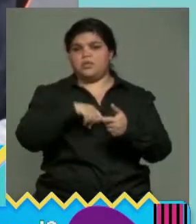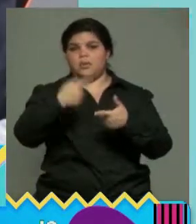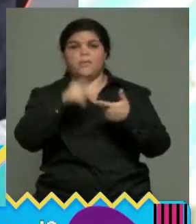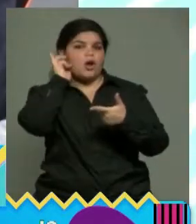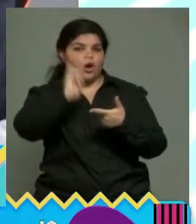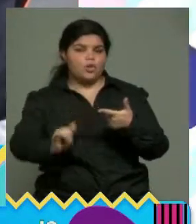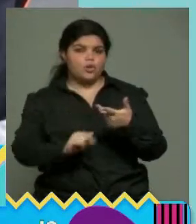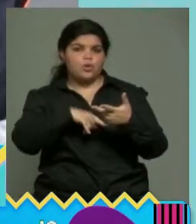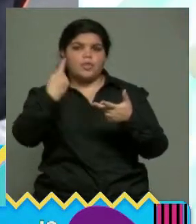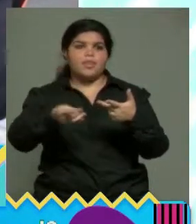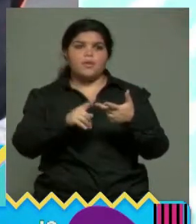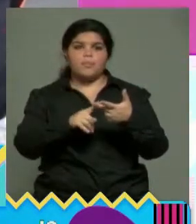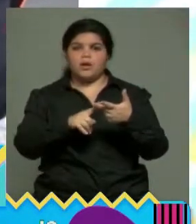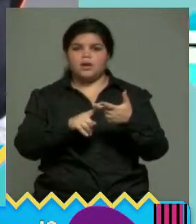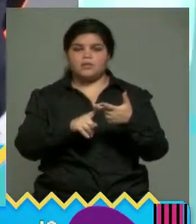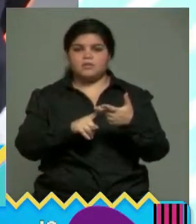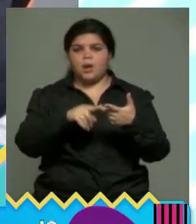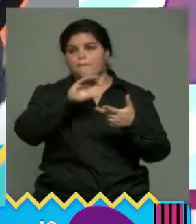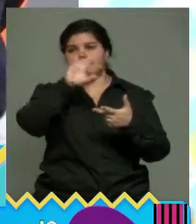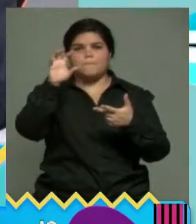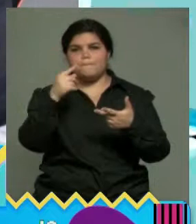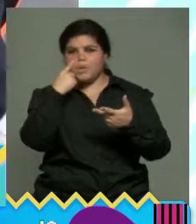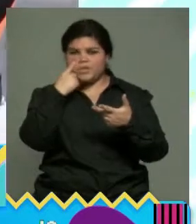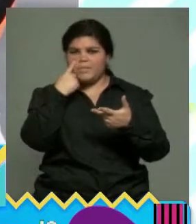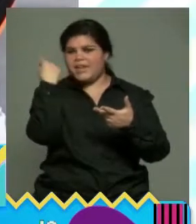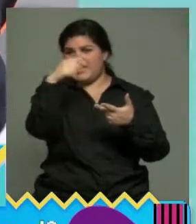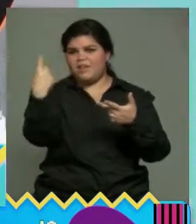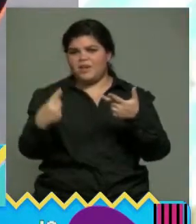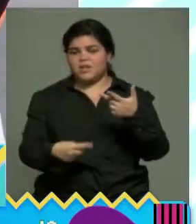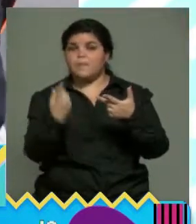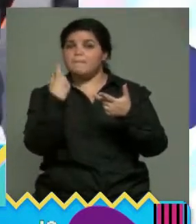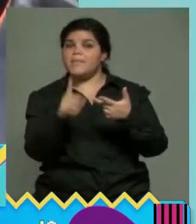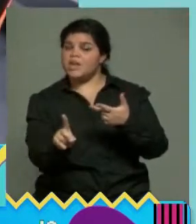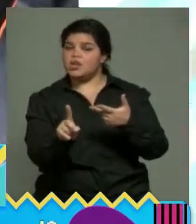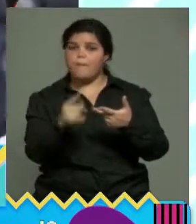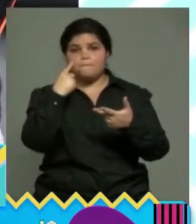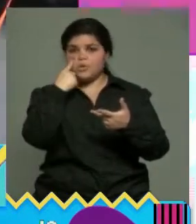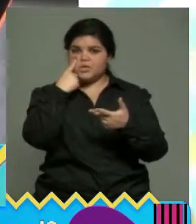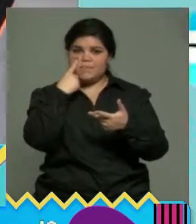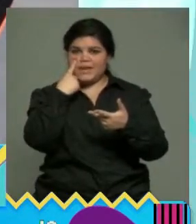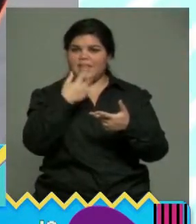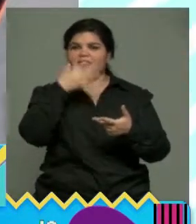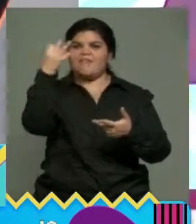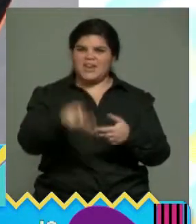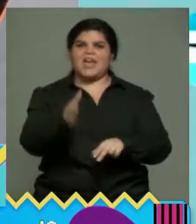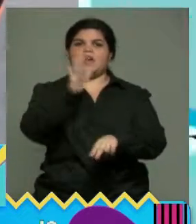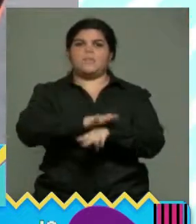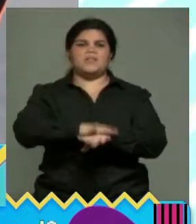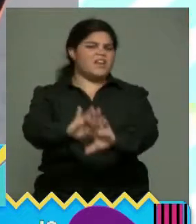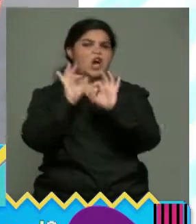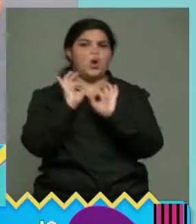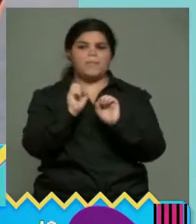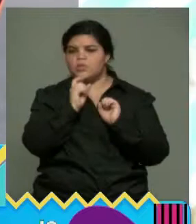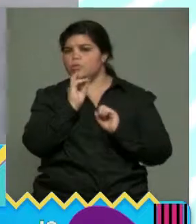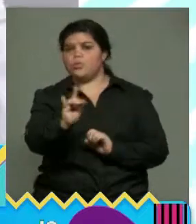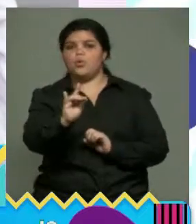Cruz, y después con distintos grados el resto de los municipios, pero no han asumido los municipios todavía esa responsabilidad plena